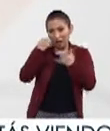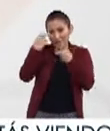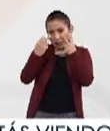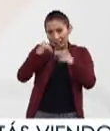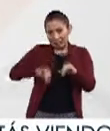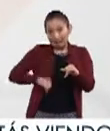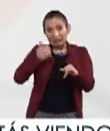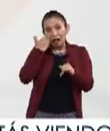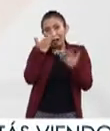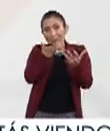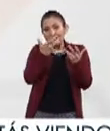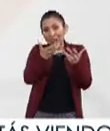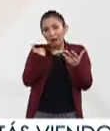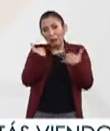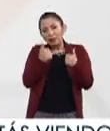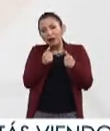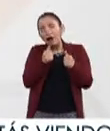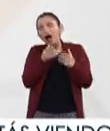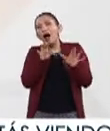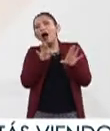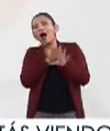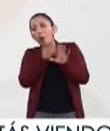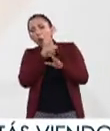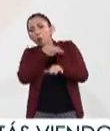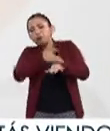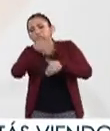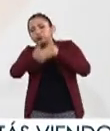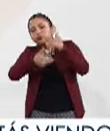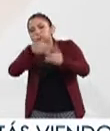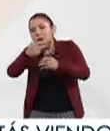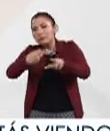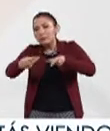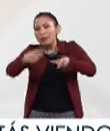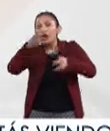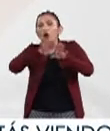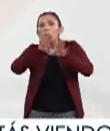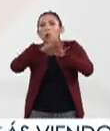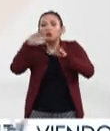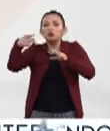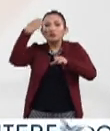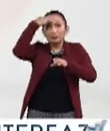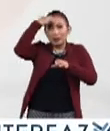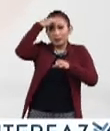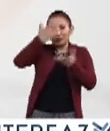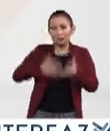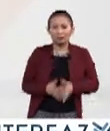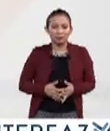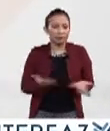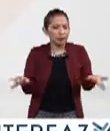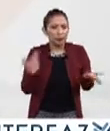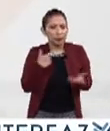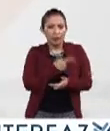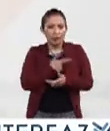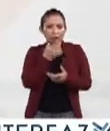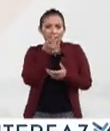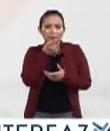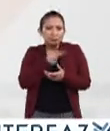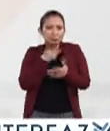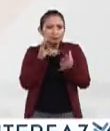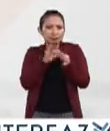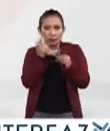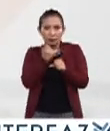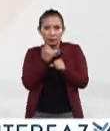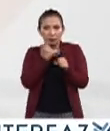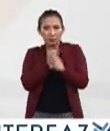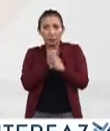que están interesados vayan entendiendo cuáles son los procesos y, por supuesto, cómo se vivió esta experiencia. Así que nos gustaría que nos dijeras, en